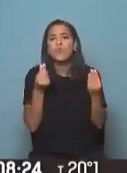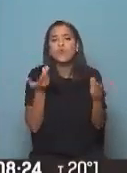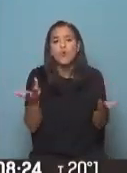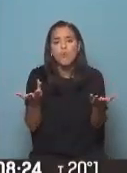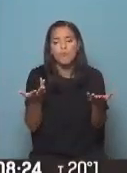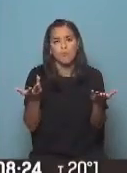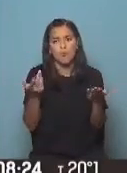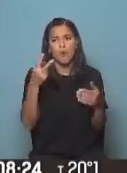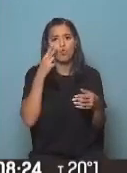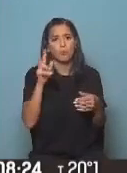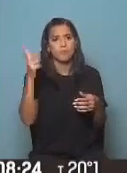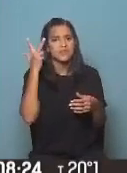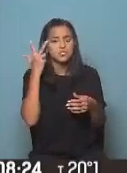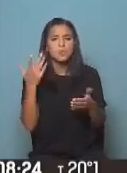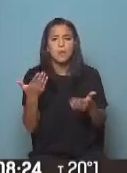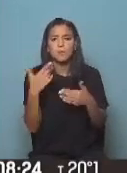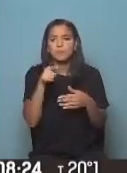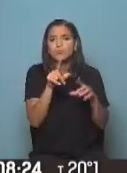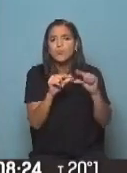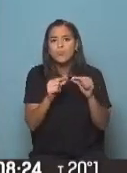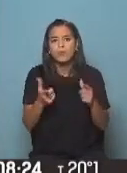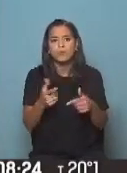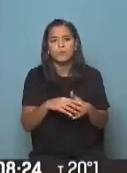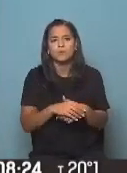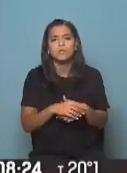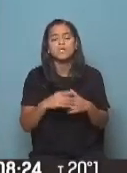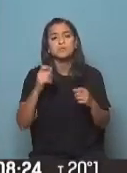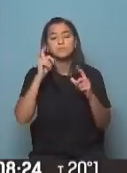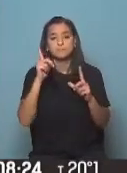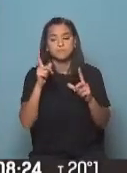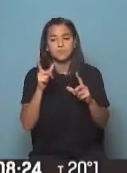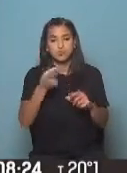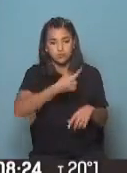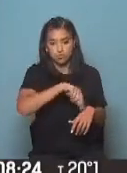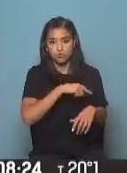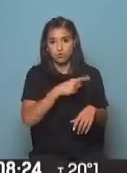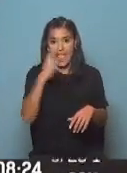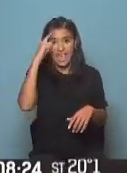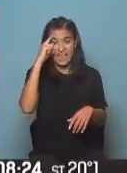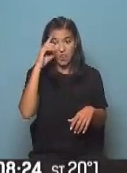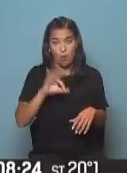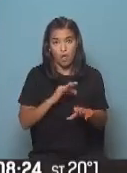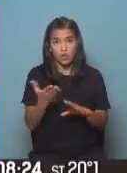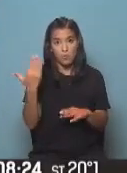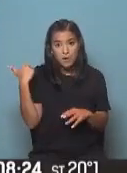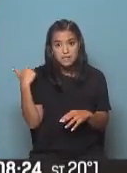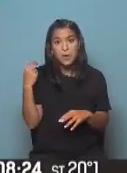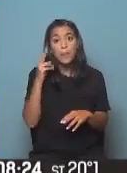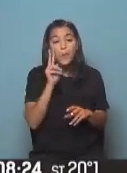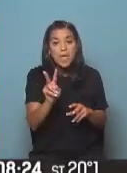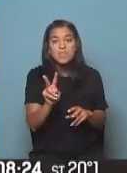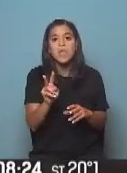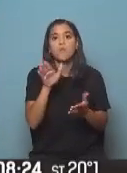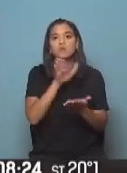transitado este 2018 para llegar a este número. Lo sorprendente es si nos plantábamos en enero del año pasado y veíamos las expectativas